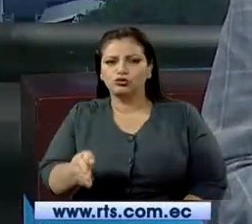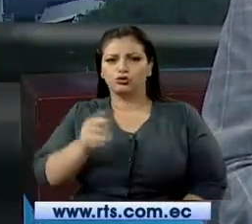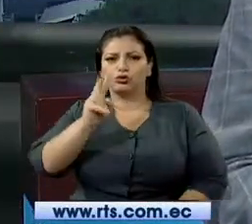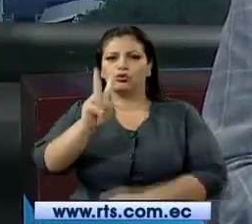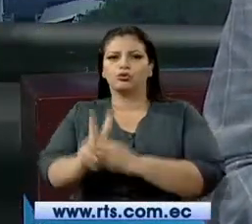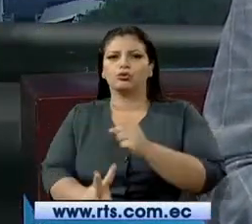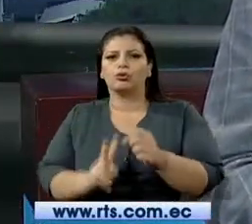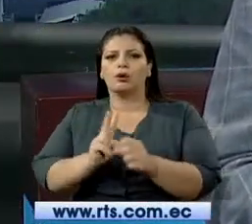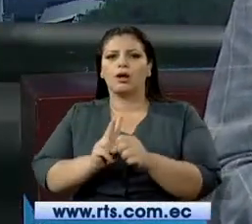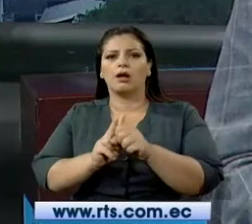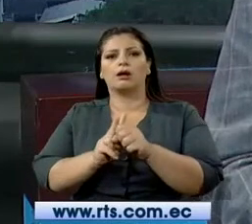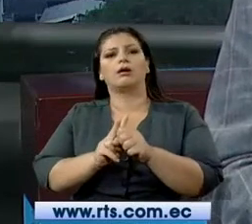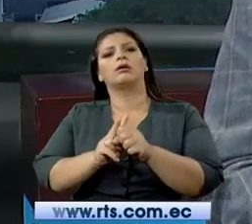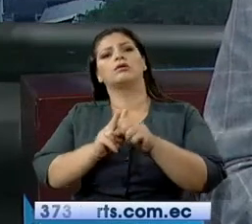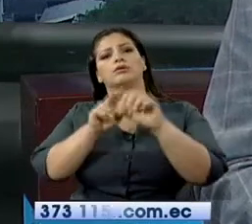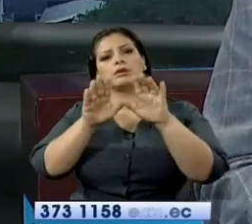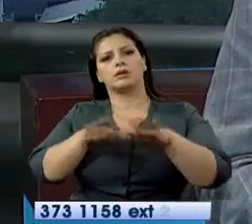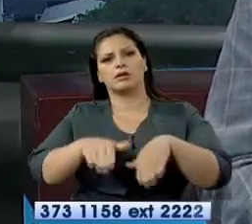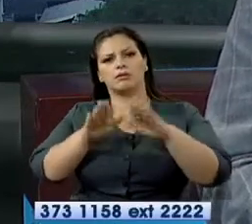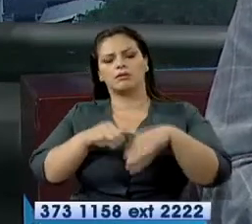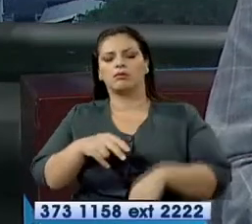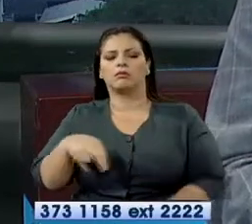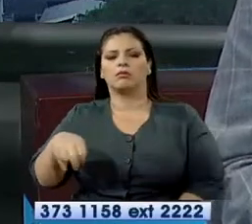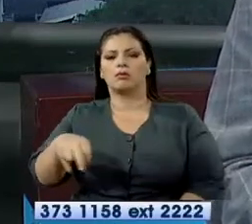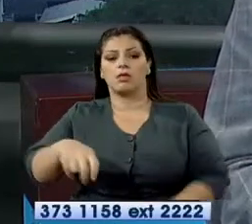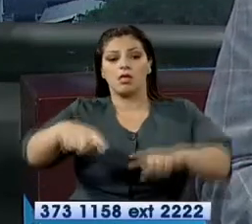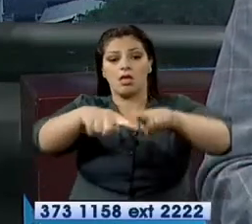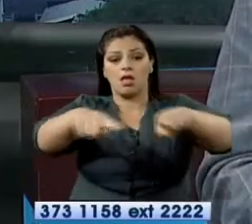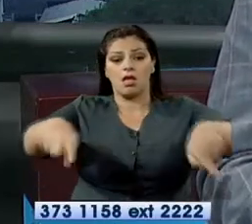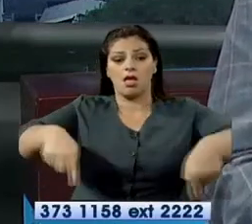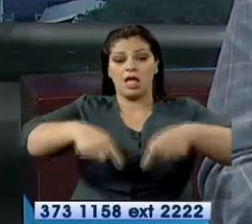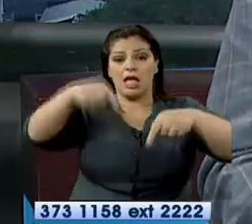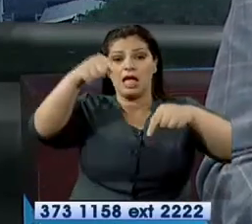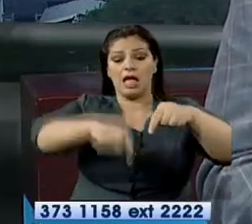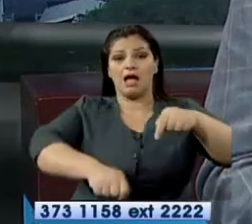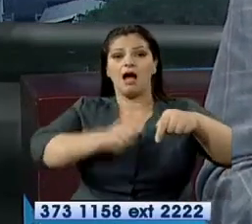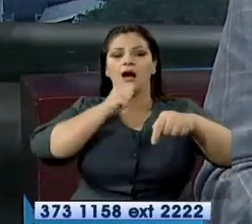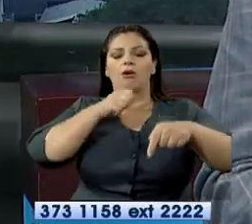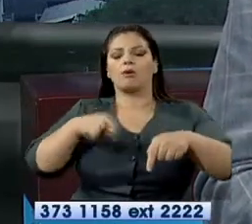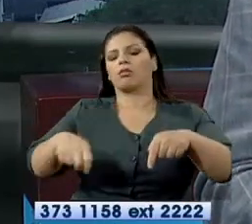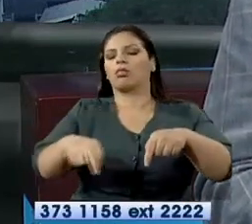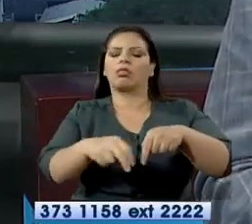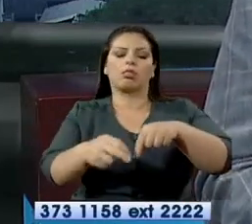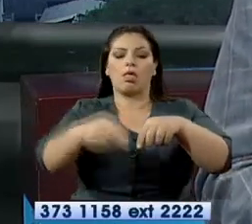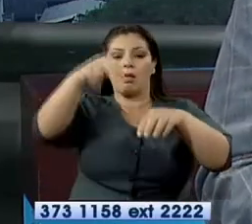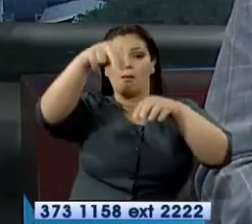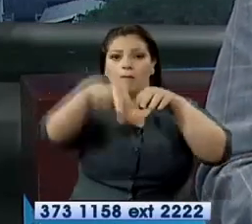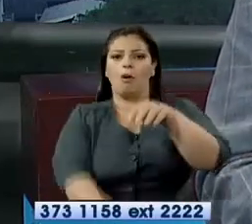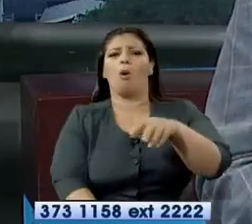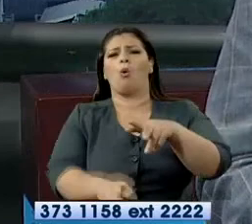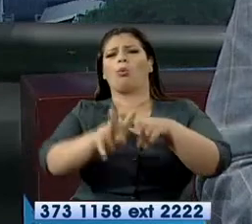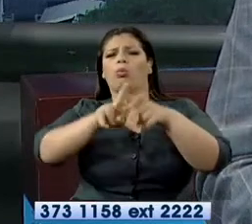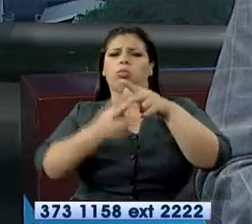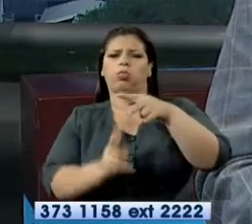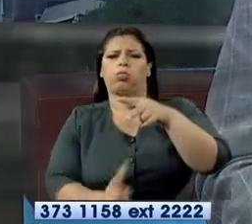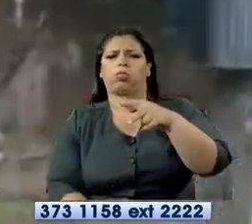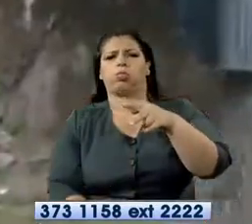allí de manera accidental. Estuvo desaparecido alrededor de 2 horas. Veamos.